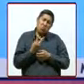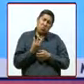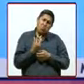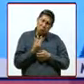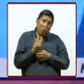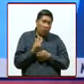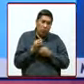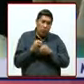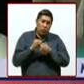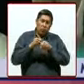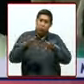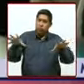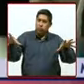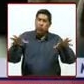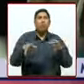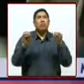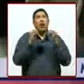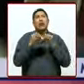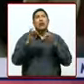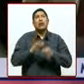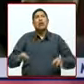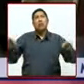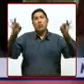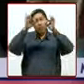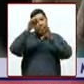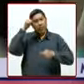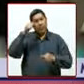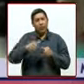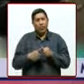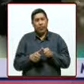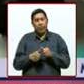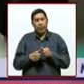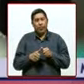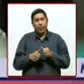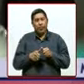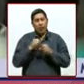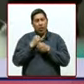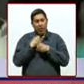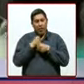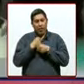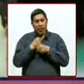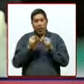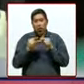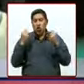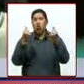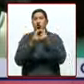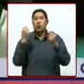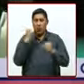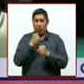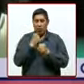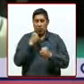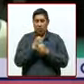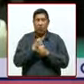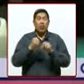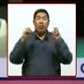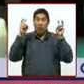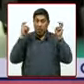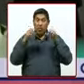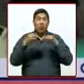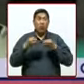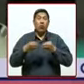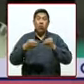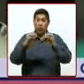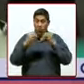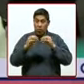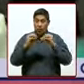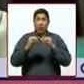ser redistribuida. Lo más importante que se han acordado es que se van a hacer mesas de trabajo, sobre todo en el área comercial, y se